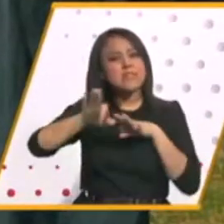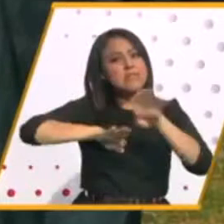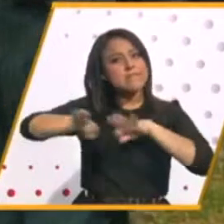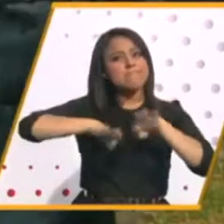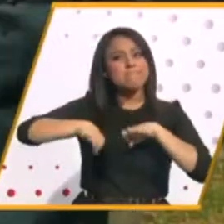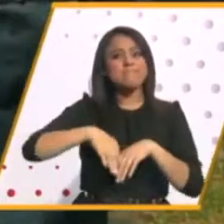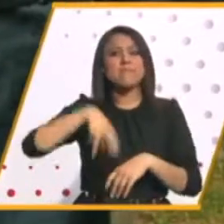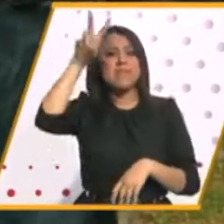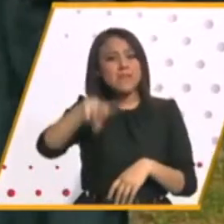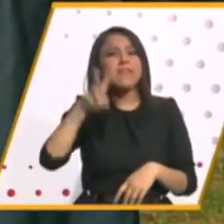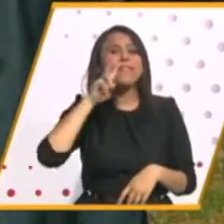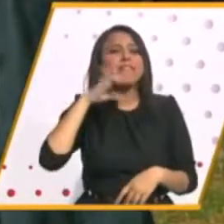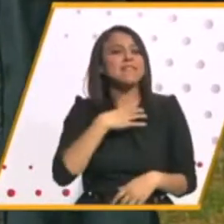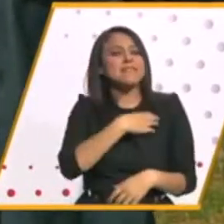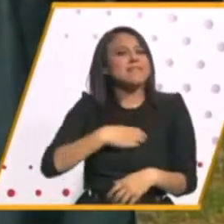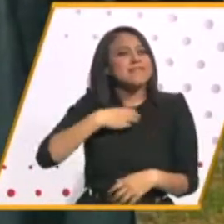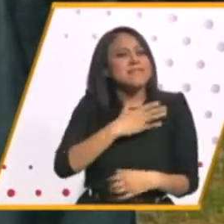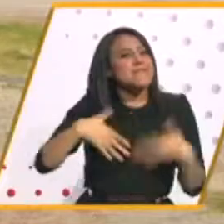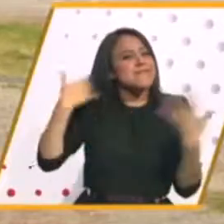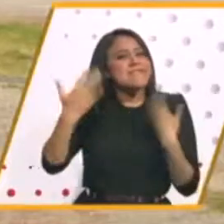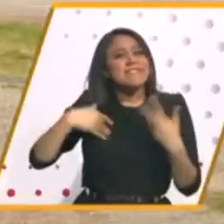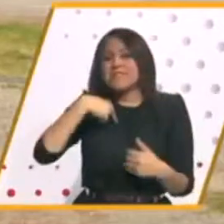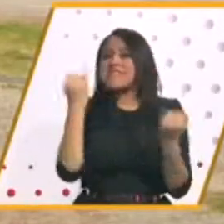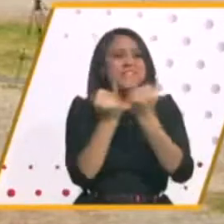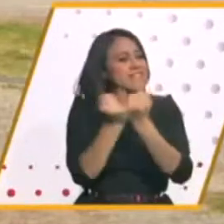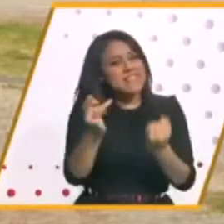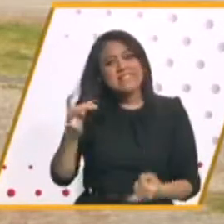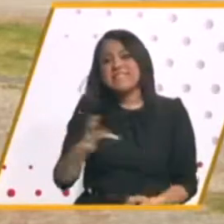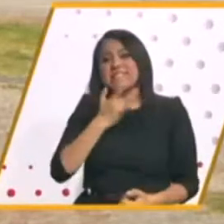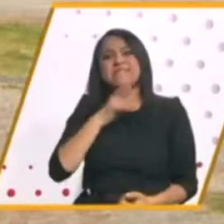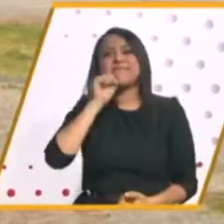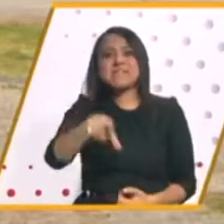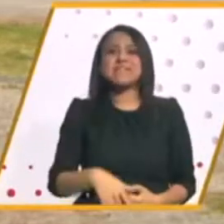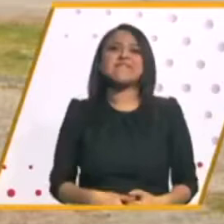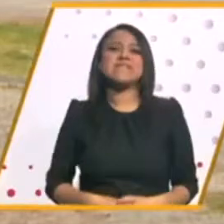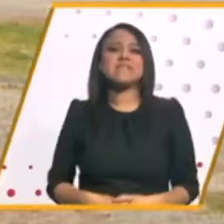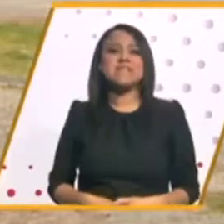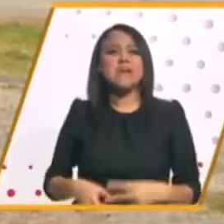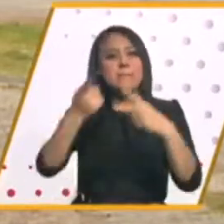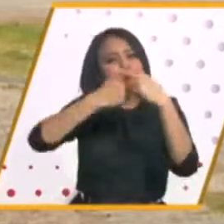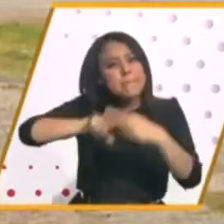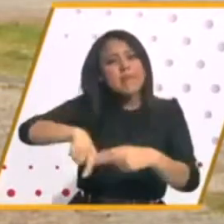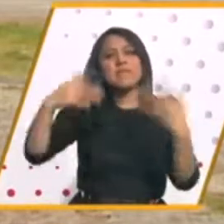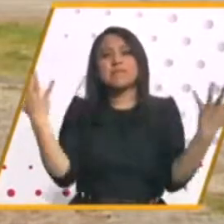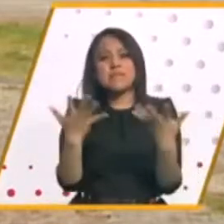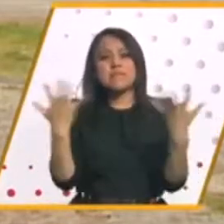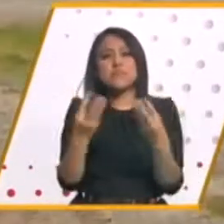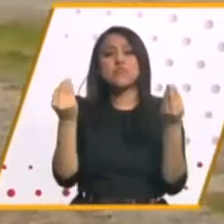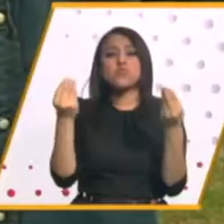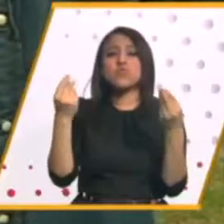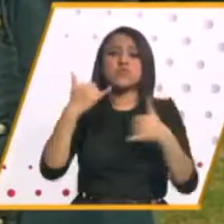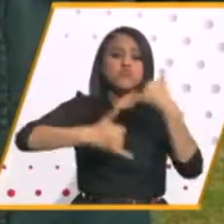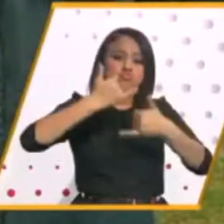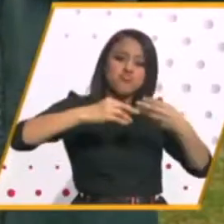están realmente, véanlo, están bien emocionados todos. Yo también, no creo que no. El tiempo transcurre y poco a poco se le da forma a este lugar que cobijará millones de juguetes.